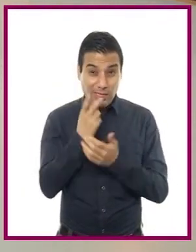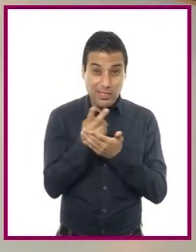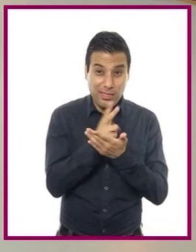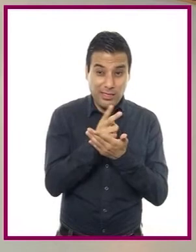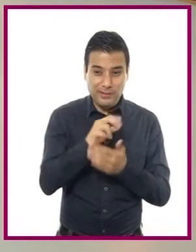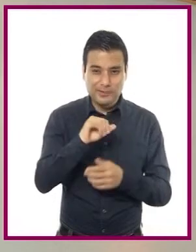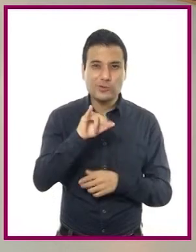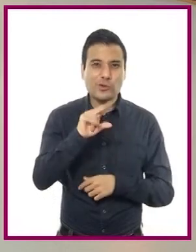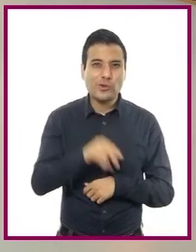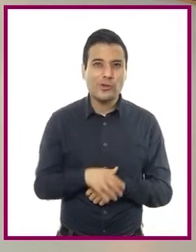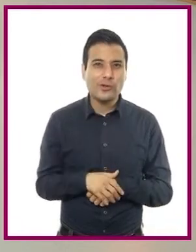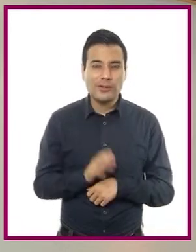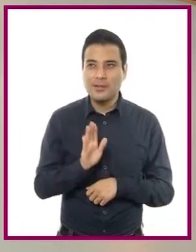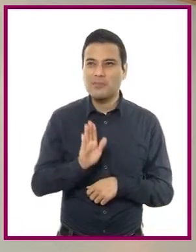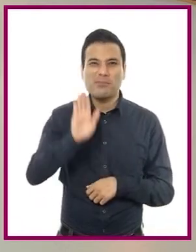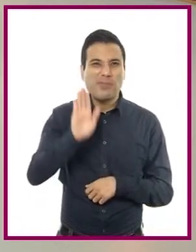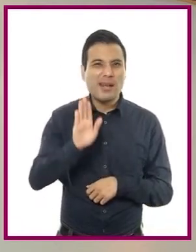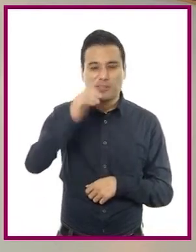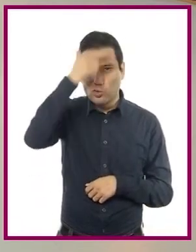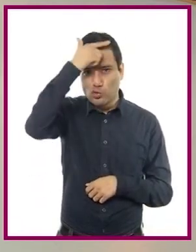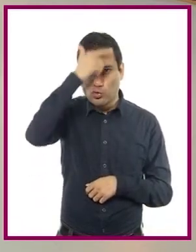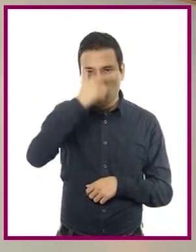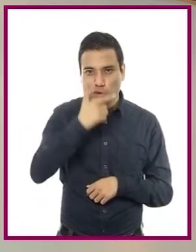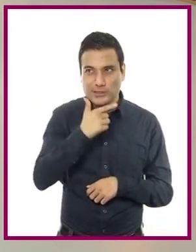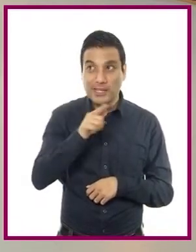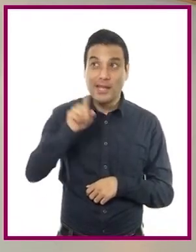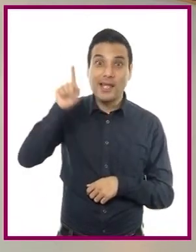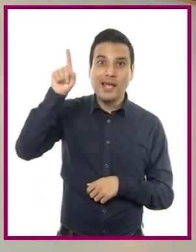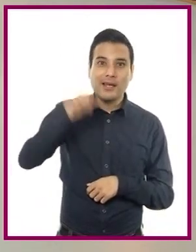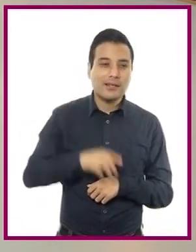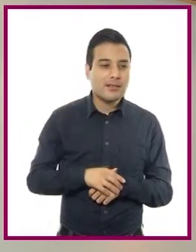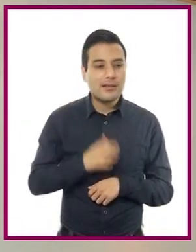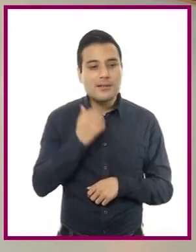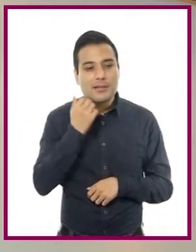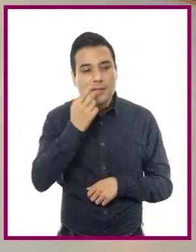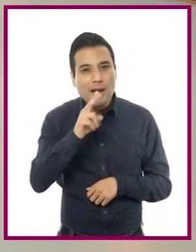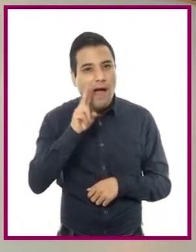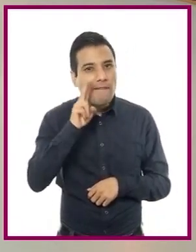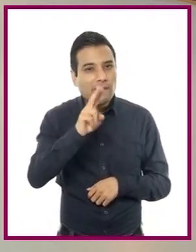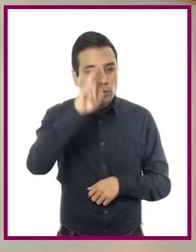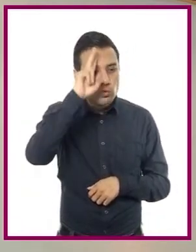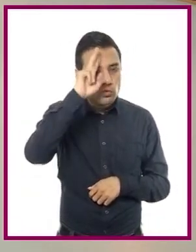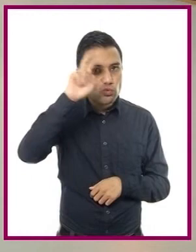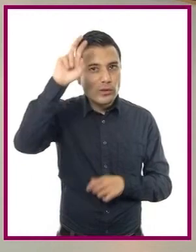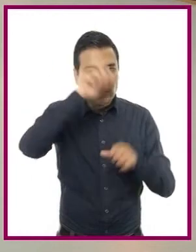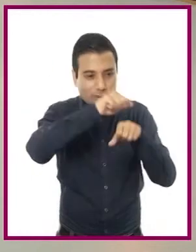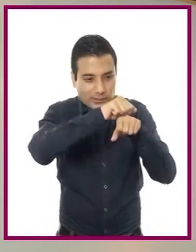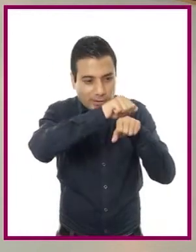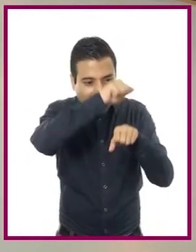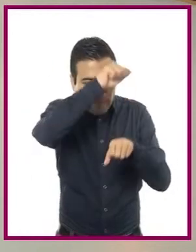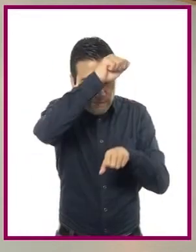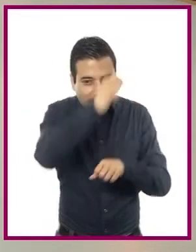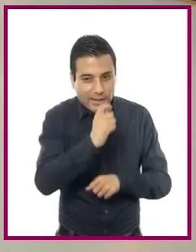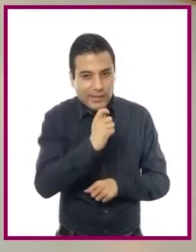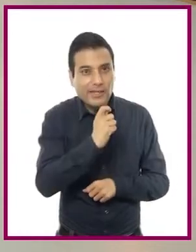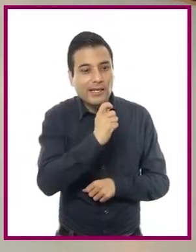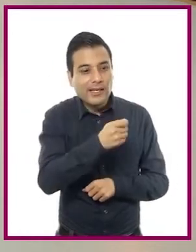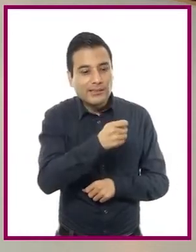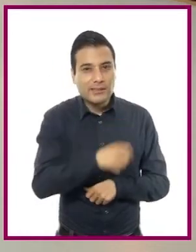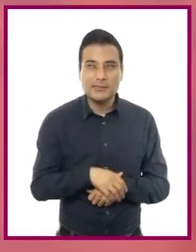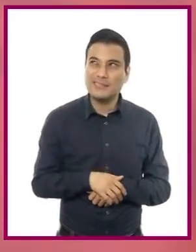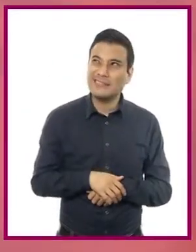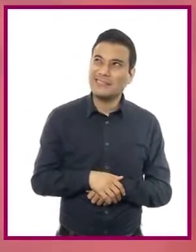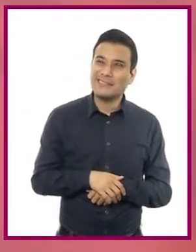Es como si la noche quisiera espiar nuestros sueños y y no dejáramos abandonar el mundo